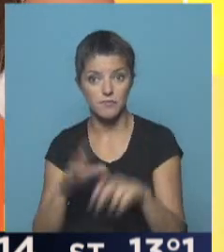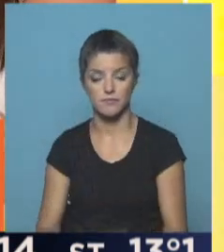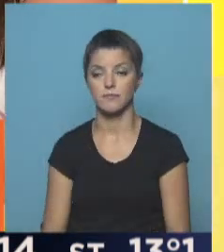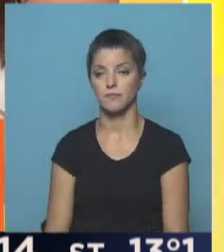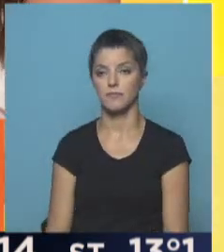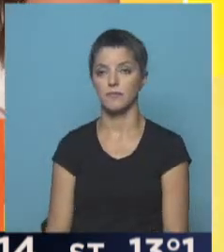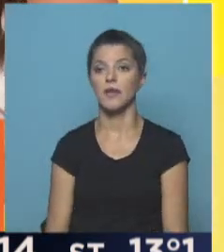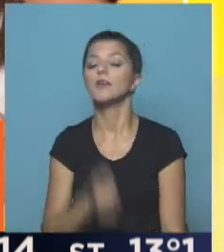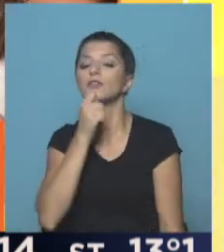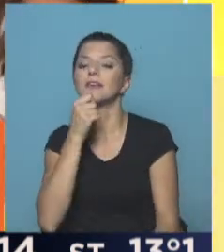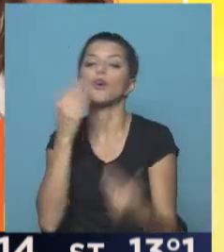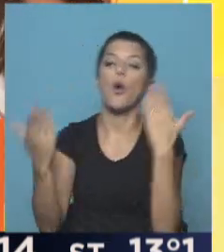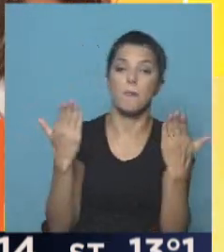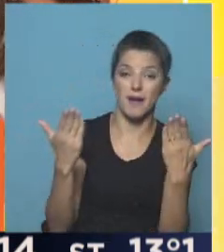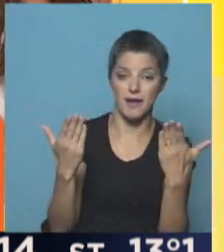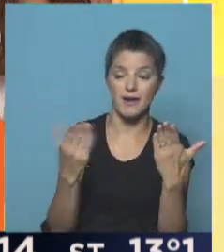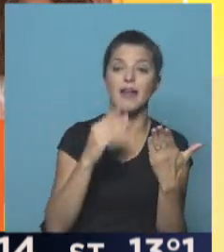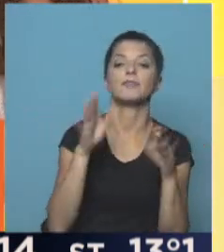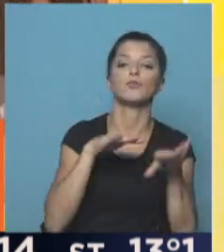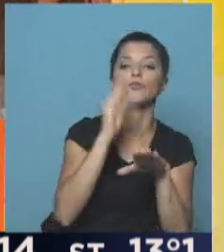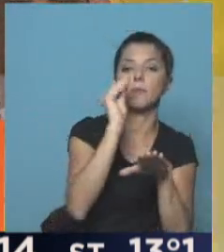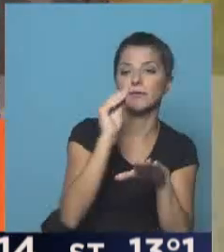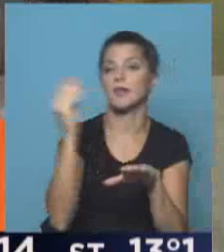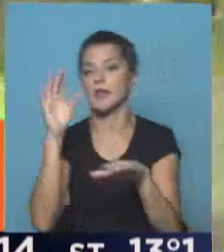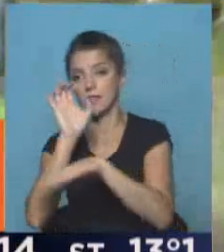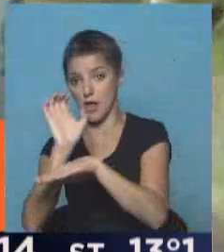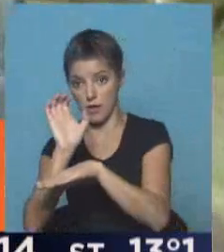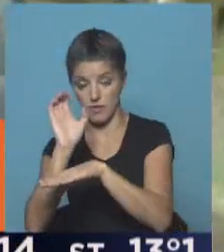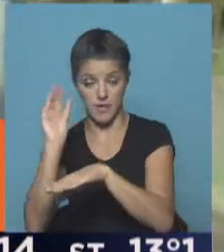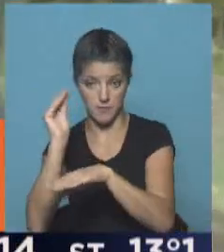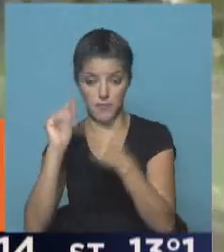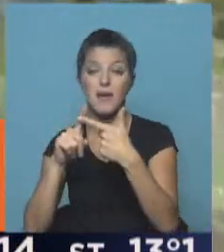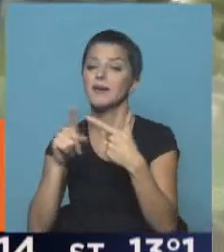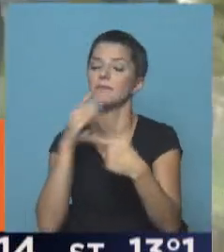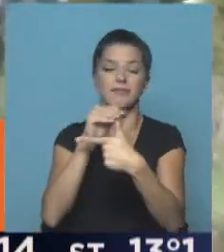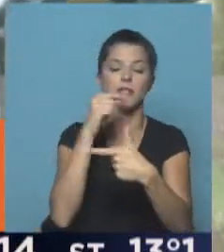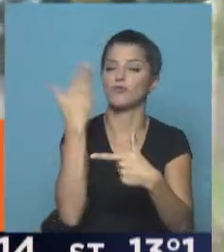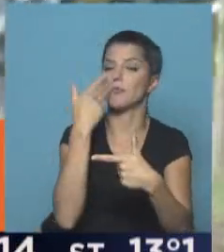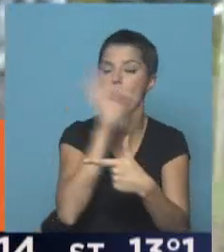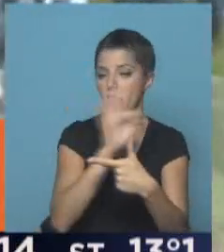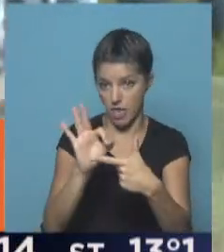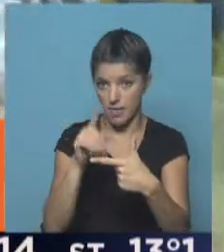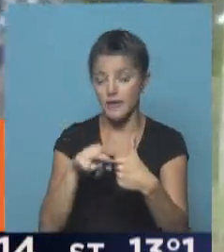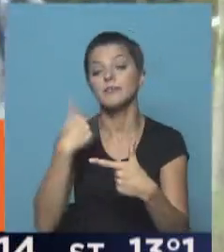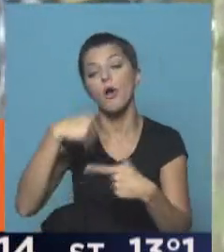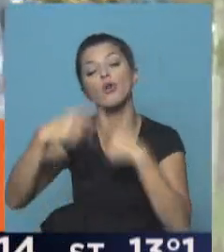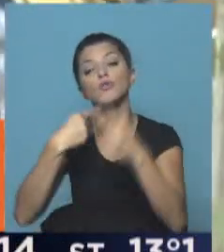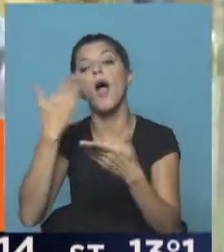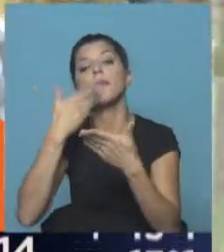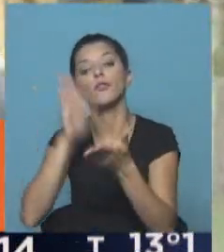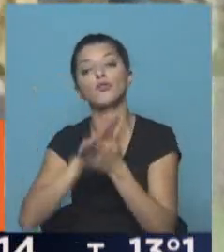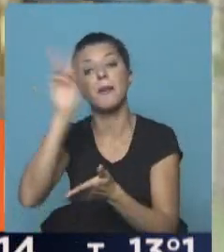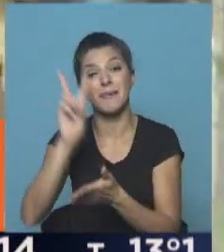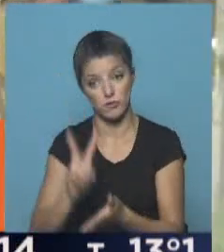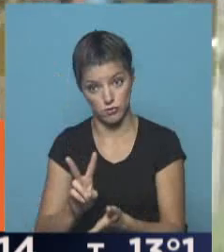y otra situación. No se pudo, quedó fuera Brasil y se seguirá hablando de Venezuela en la OEA, de